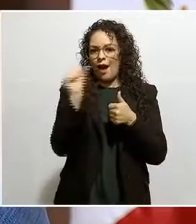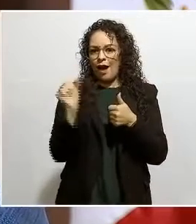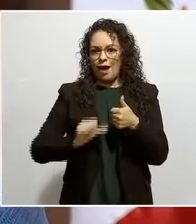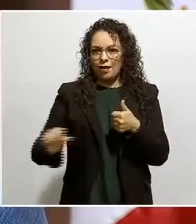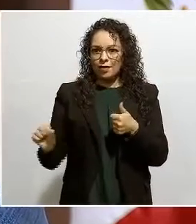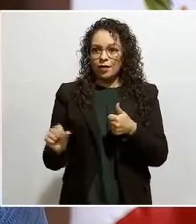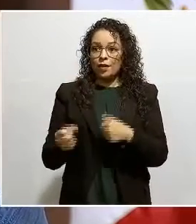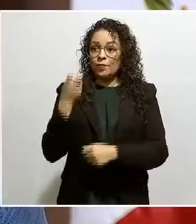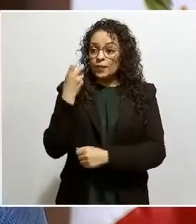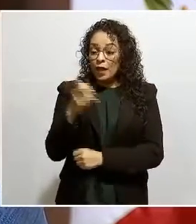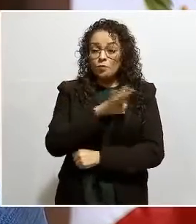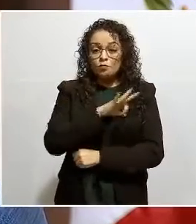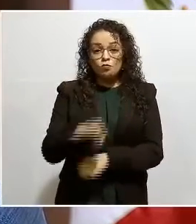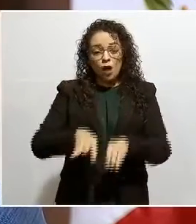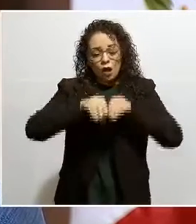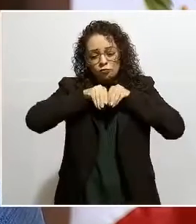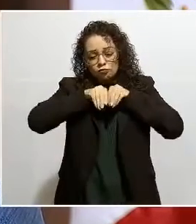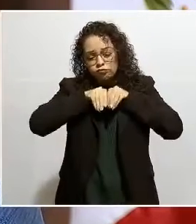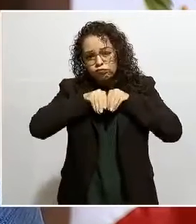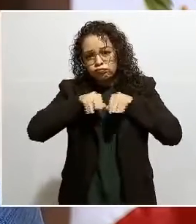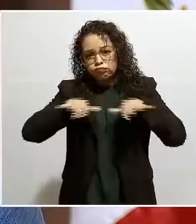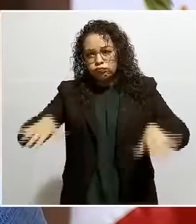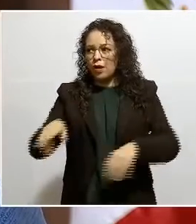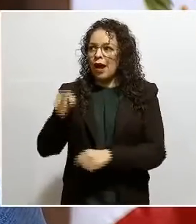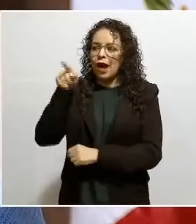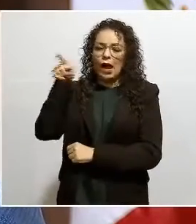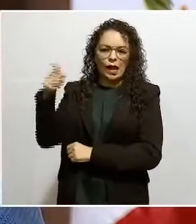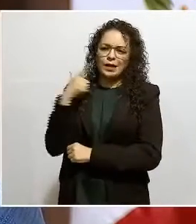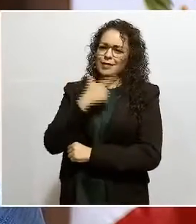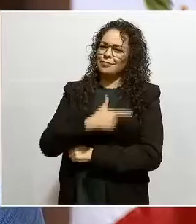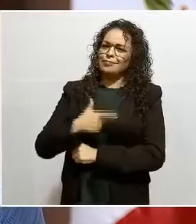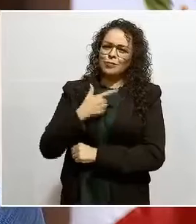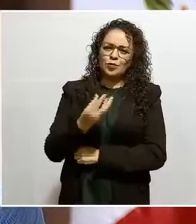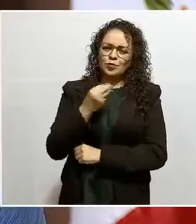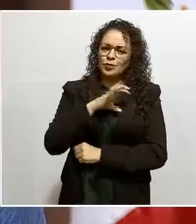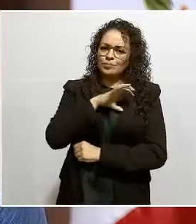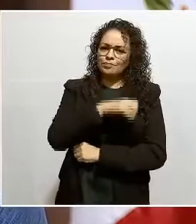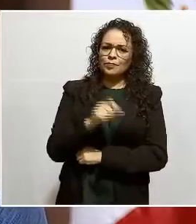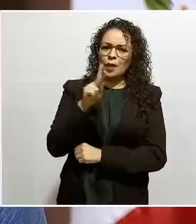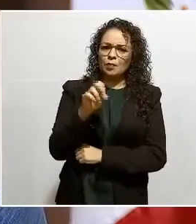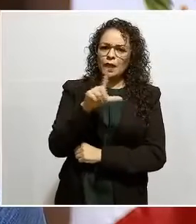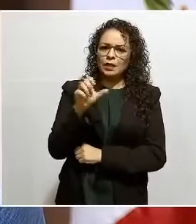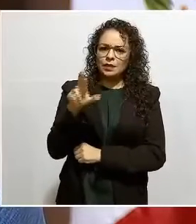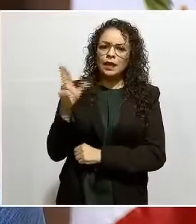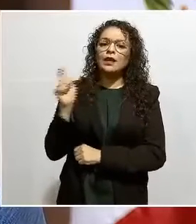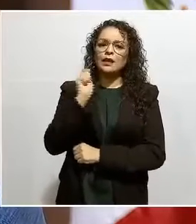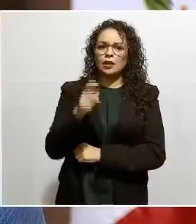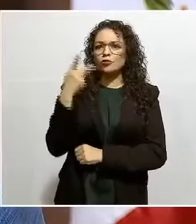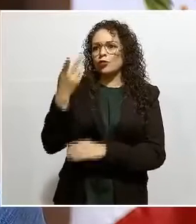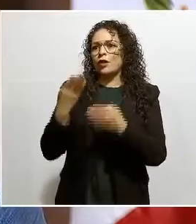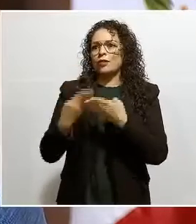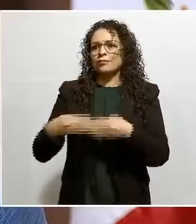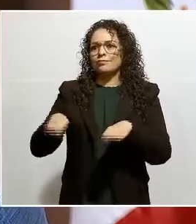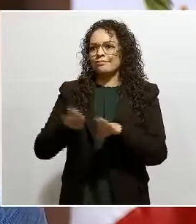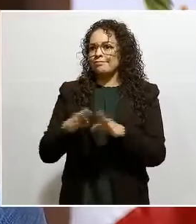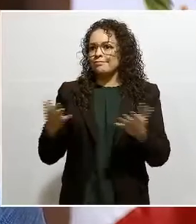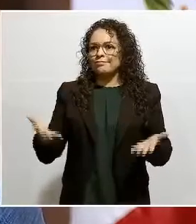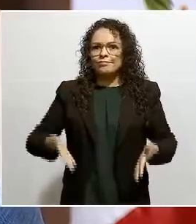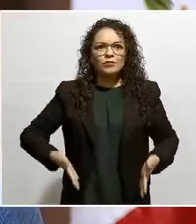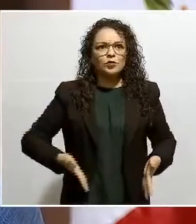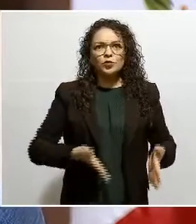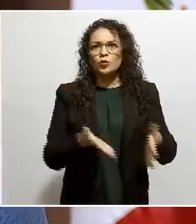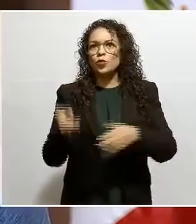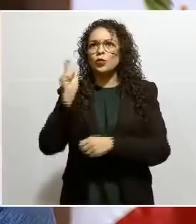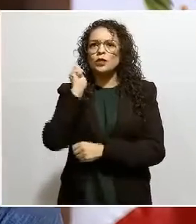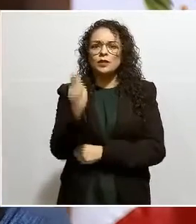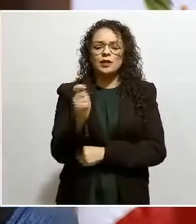donde se podrá difundir, como a Pellicer le hubiera gustado, la historia artística de los muros de su propia casa, sus andares y el amor